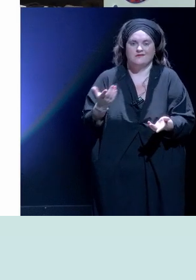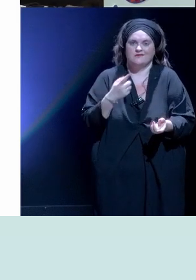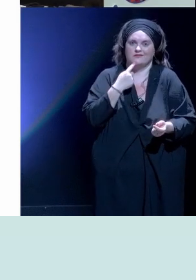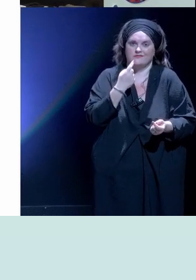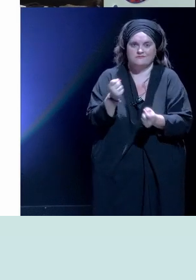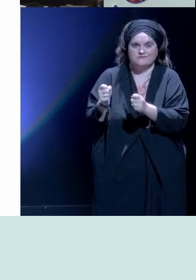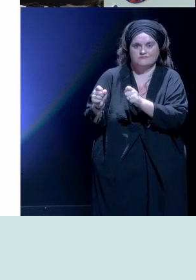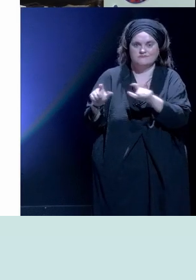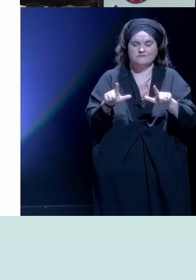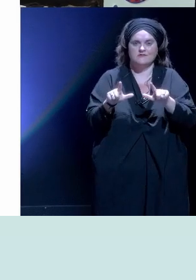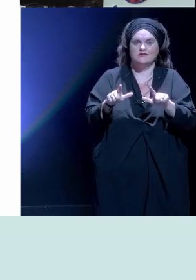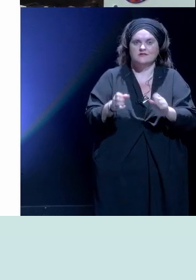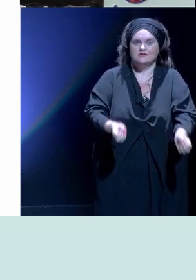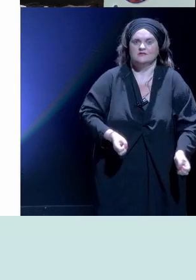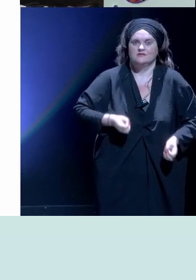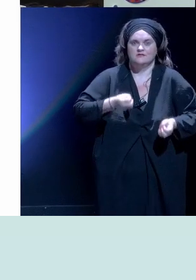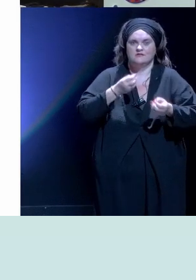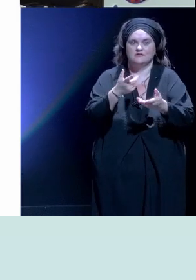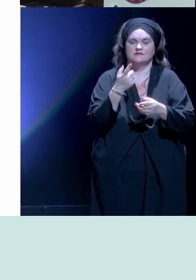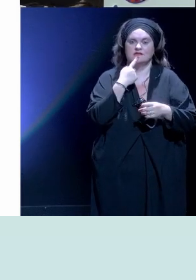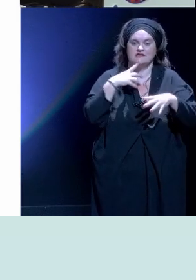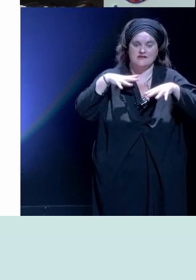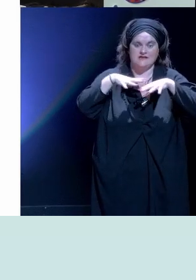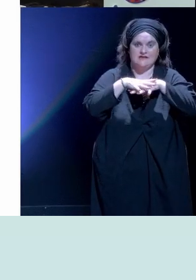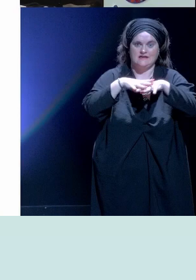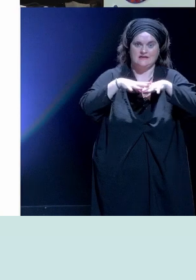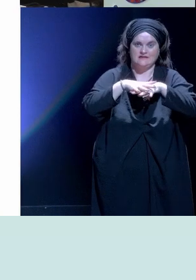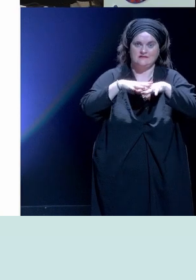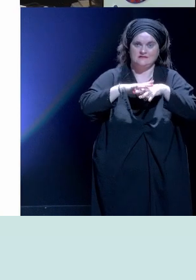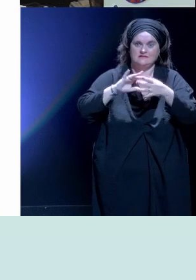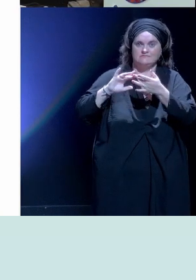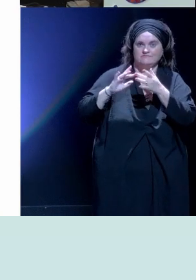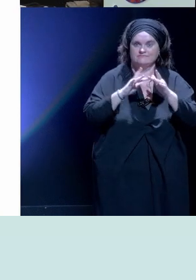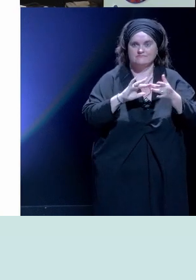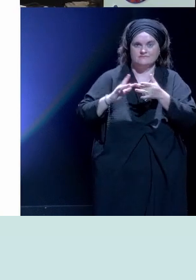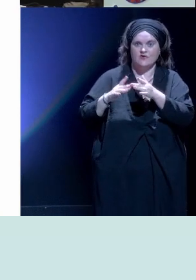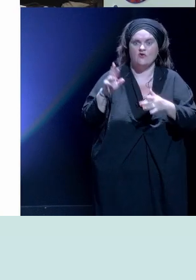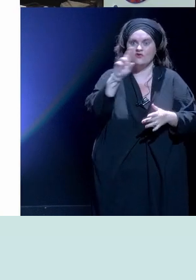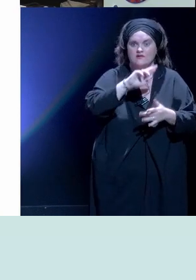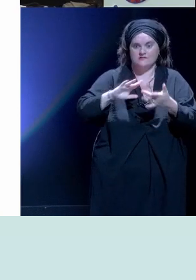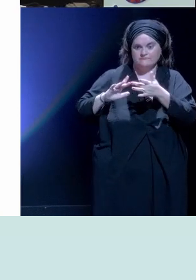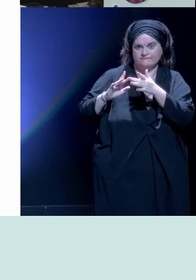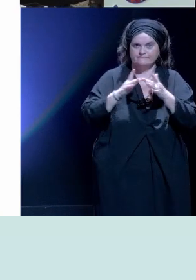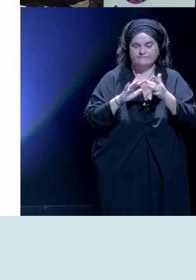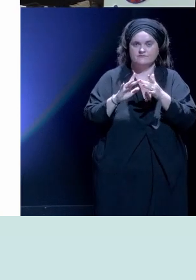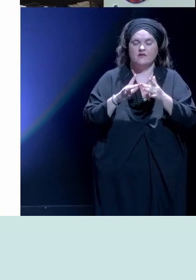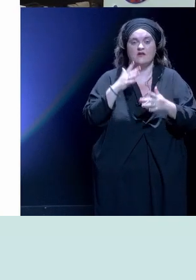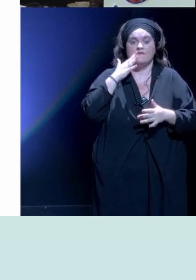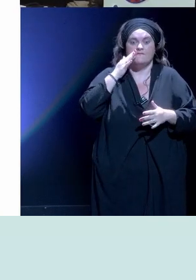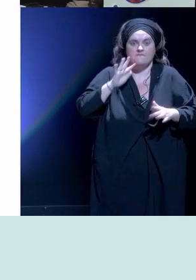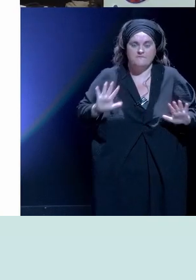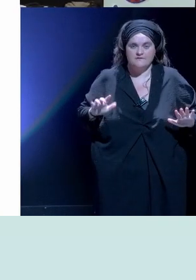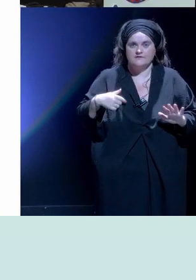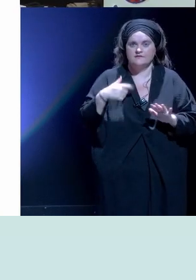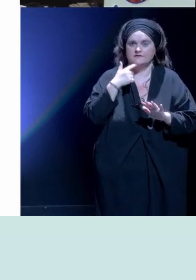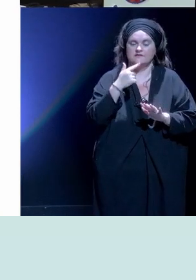menudo utilizamos la expresión tejer o retejer vínculos sociales. En Francia, al menos, este es un